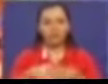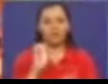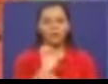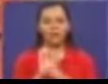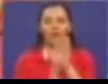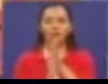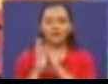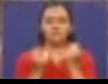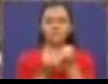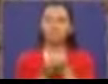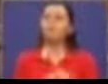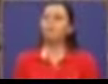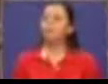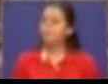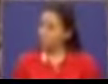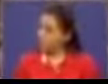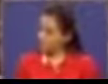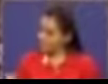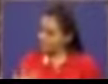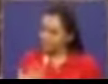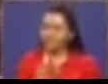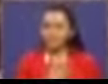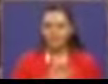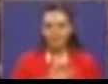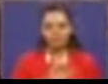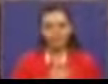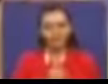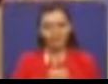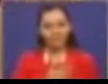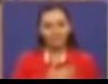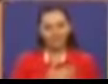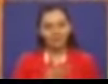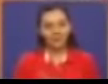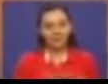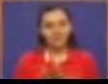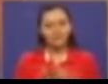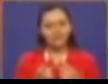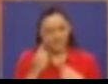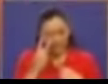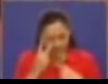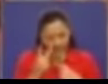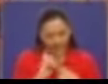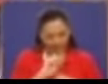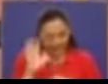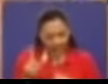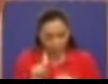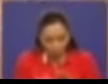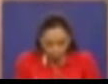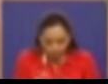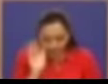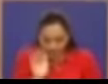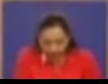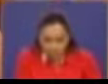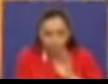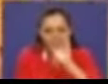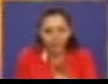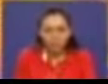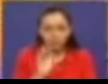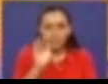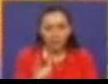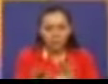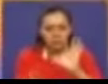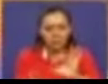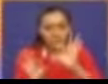su patria, servir a su pueblo indígena, servir a los campesinos más pobres. Fíjense en cada paso todo lo que encontramos,